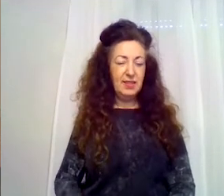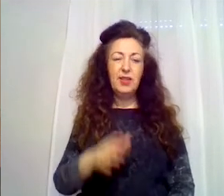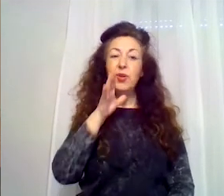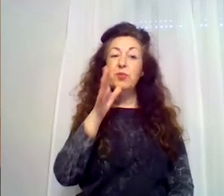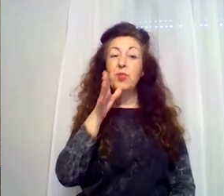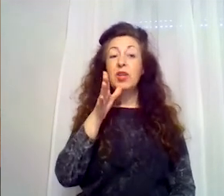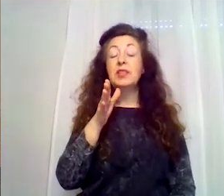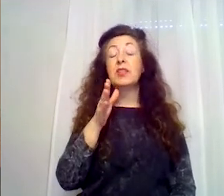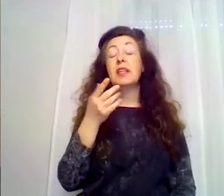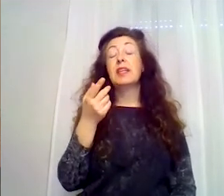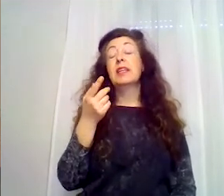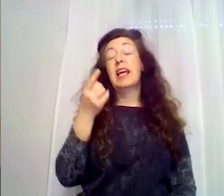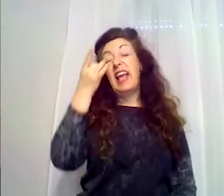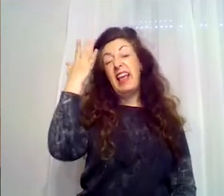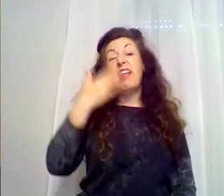Cambridge.